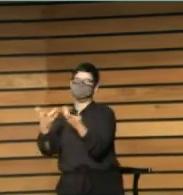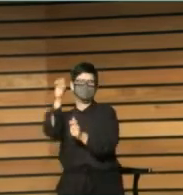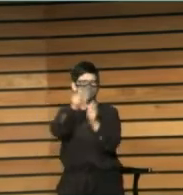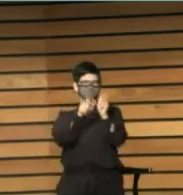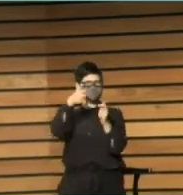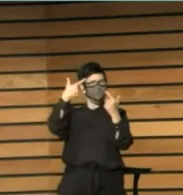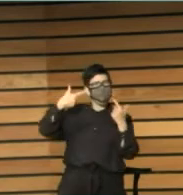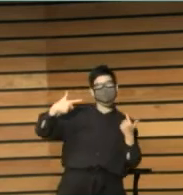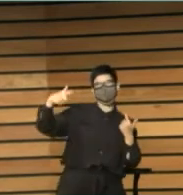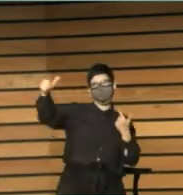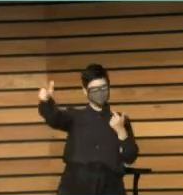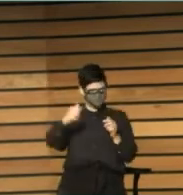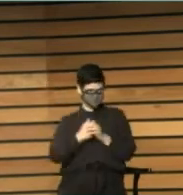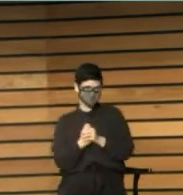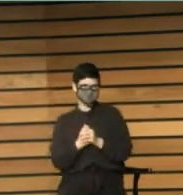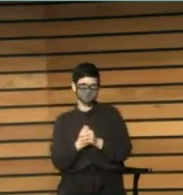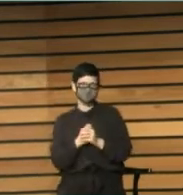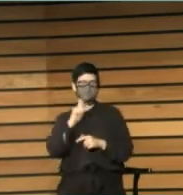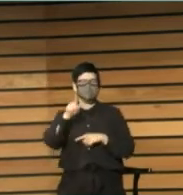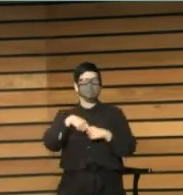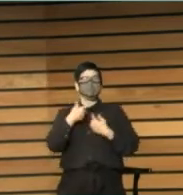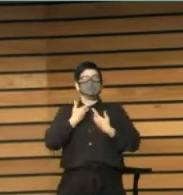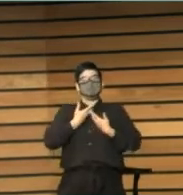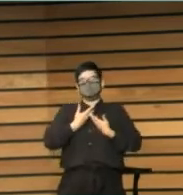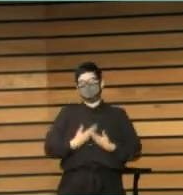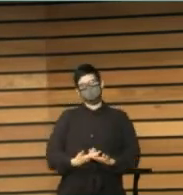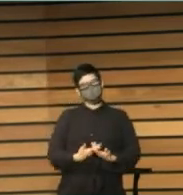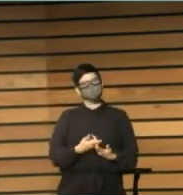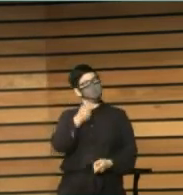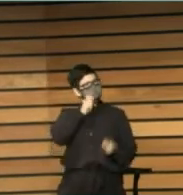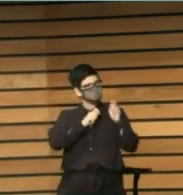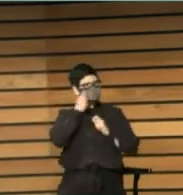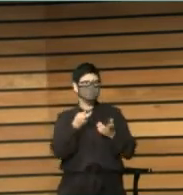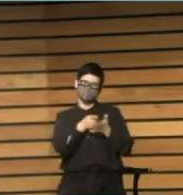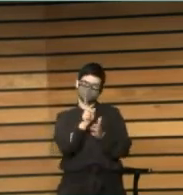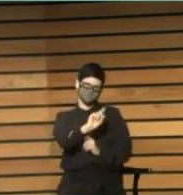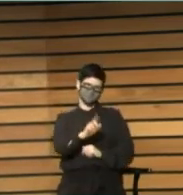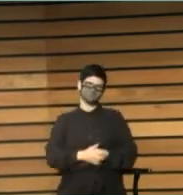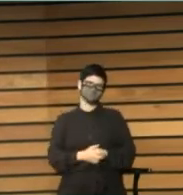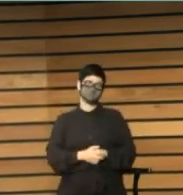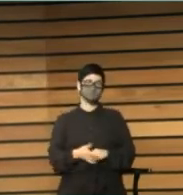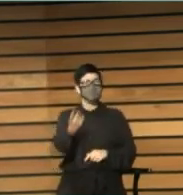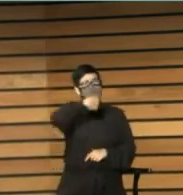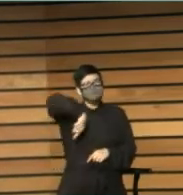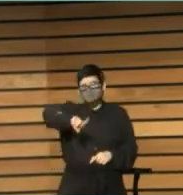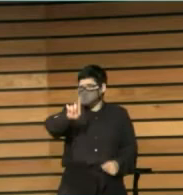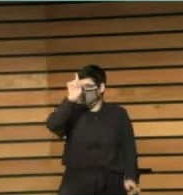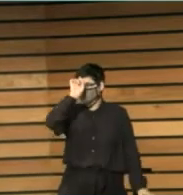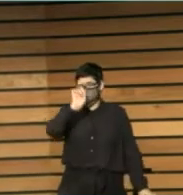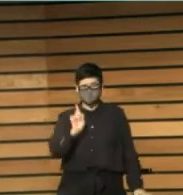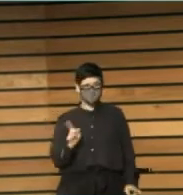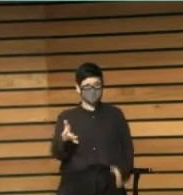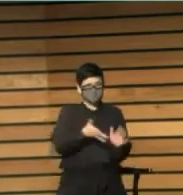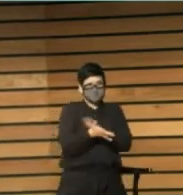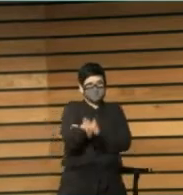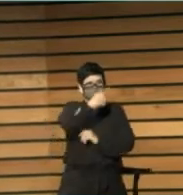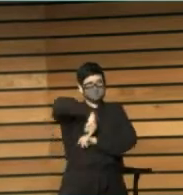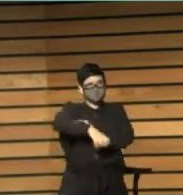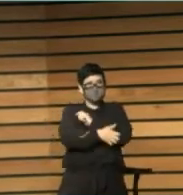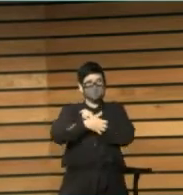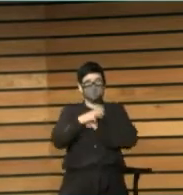Luego suspiraba, pero esta vez no lloraba. No sabíamos que éramos pobres porque no nos podíamos